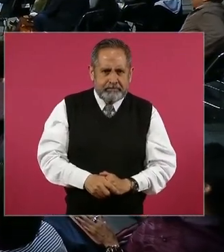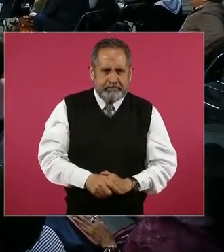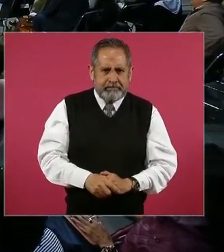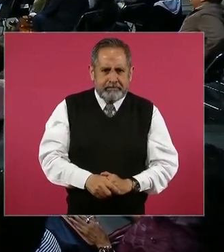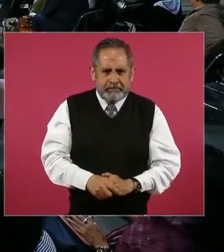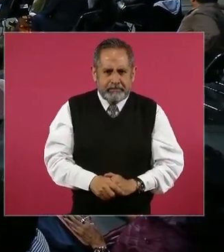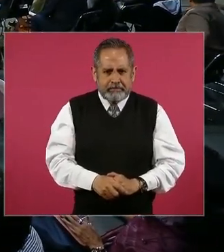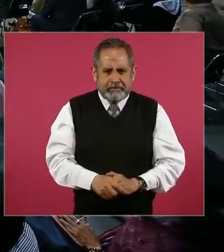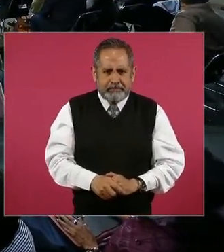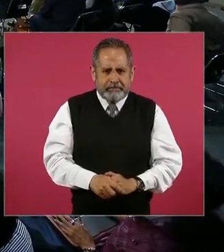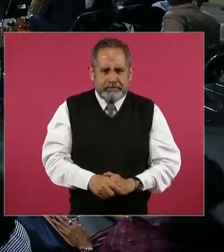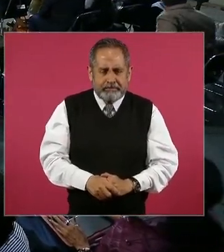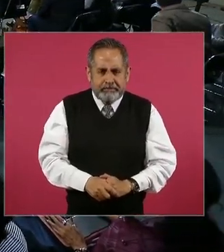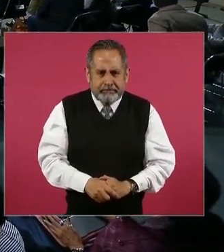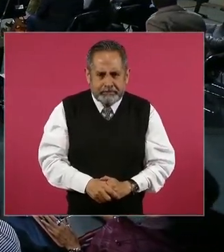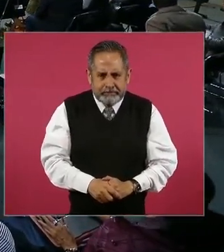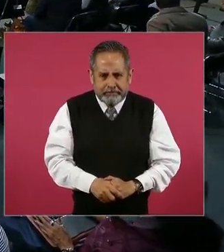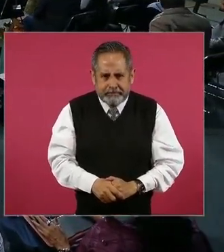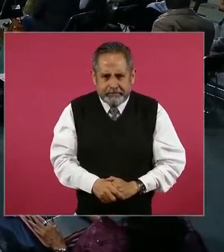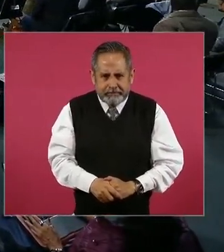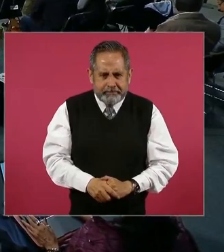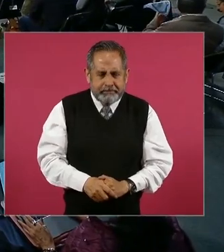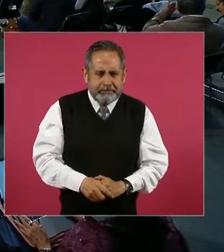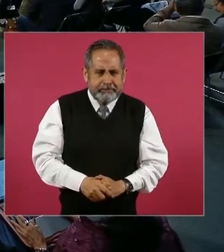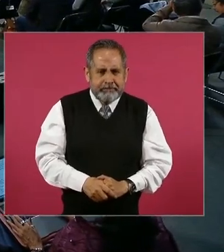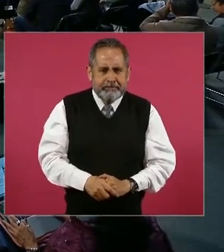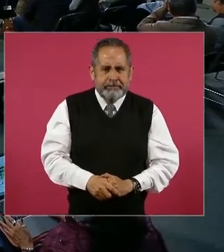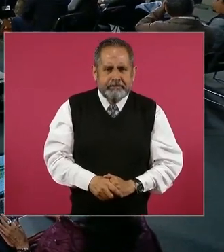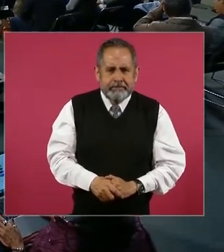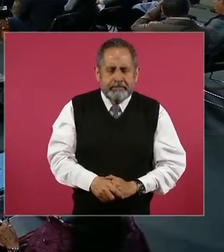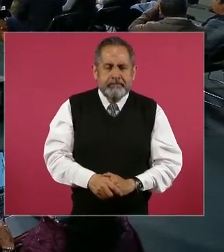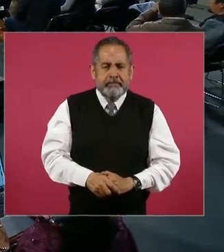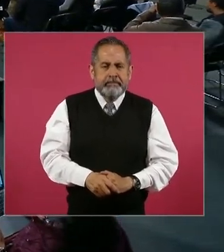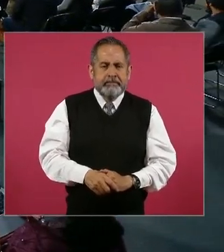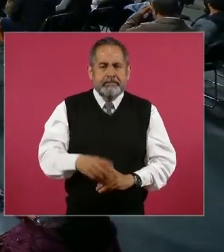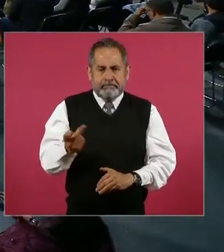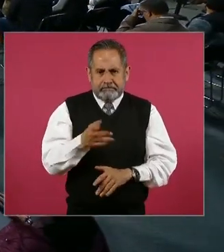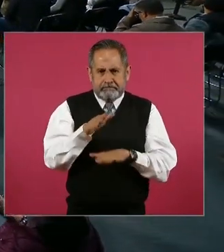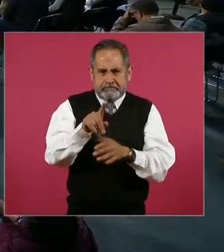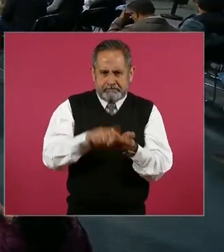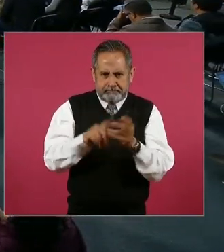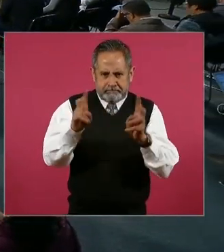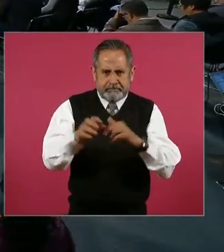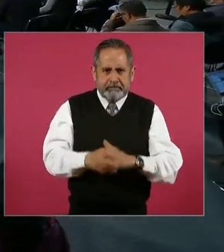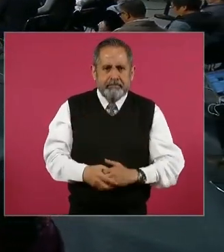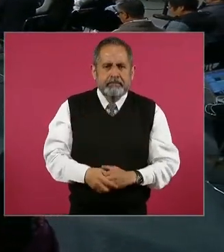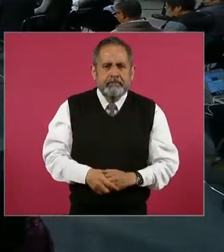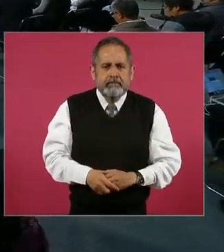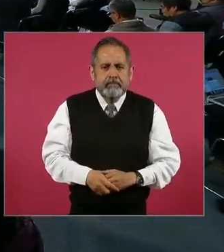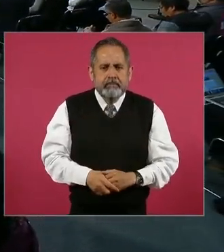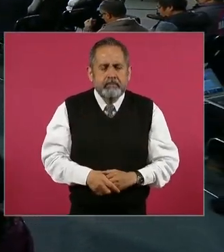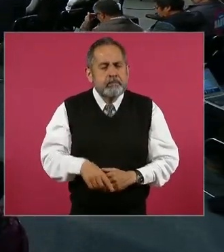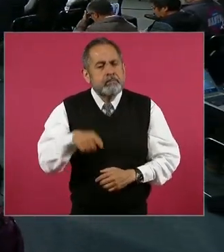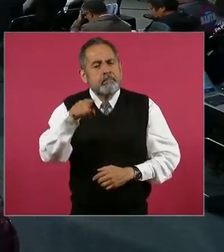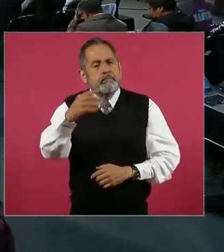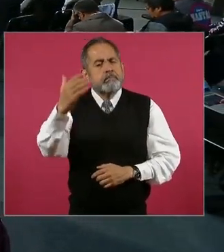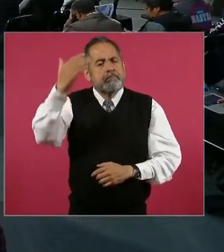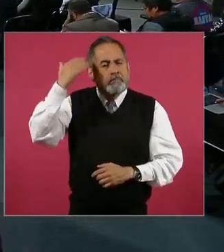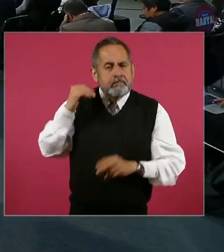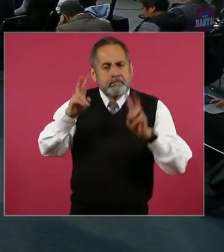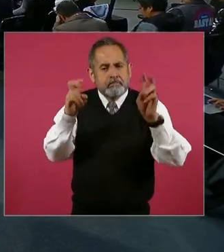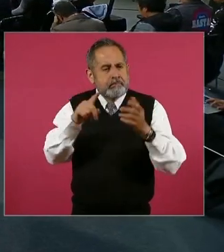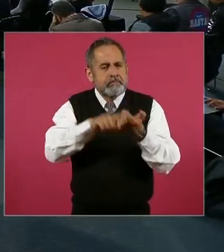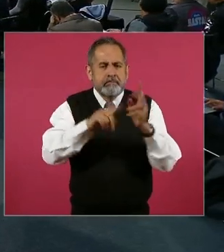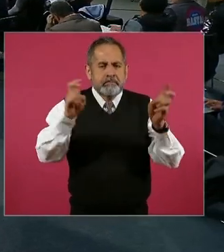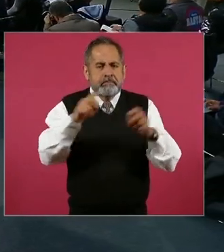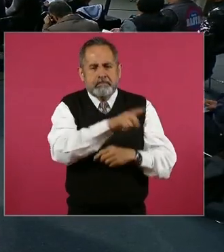a ver sobre el tema Hola hace un mes también habló sobre el tema de latinus